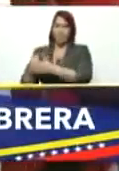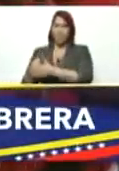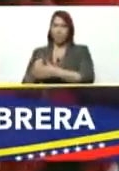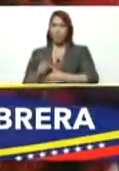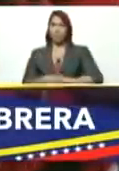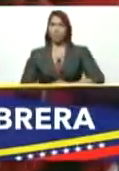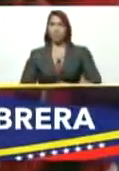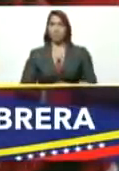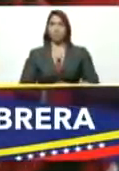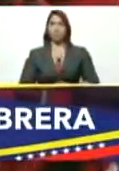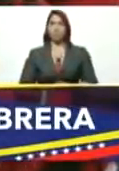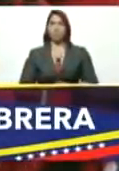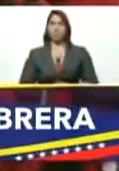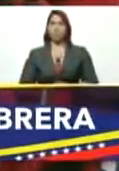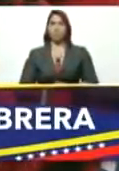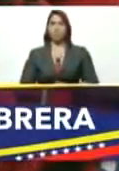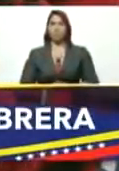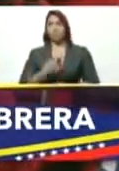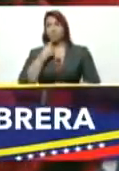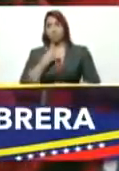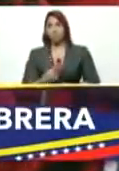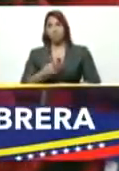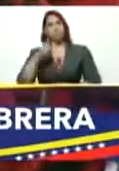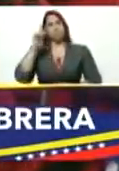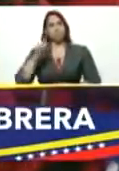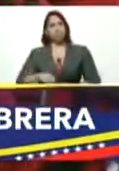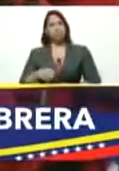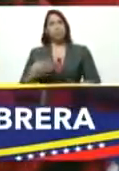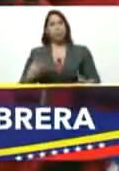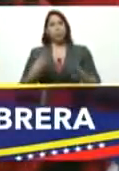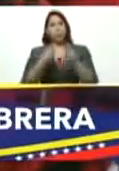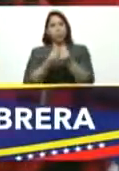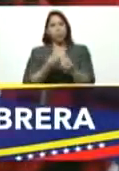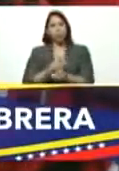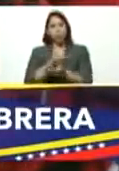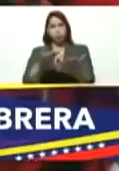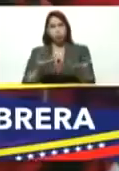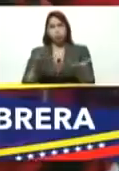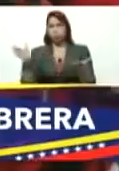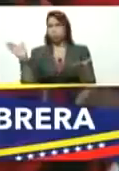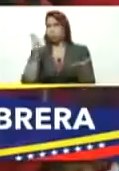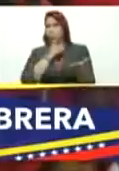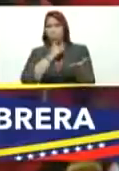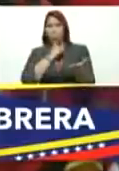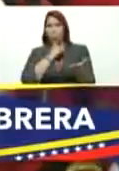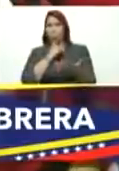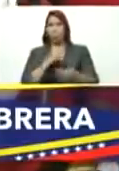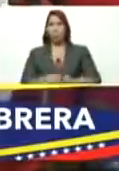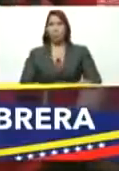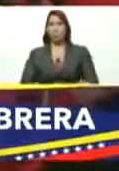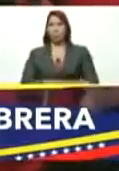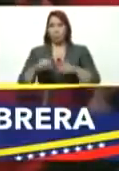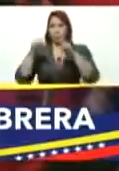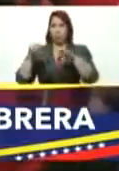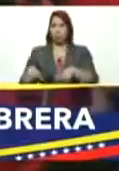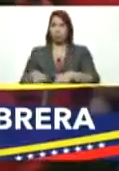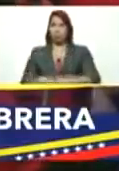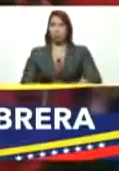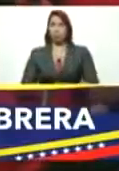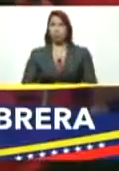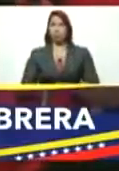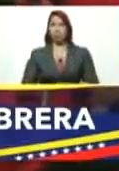combatientes le decimos que estamos como usted que no nos hemos resistido ni nos resistiremos